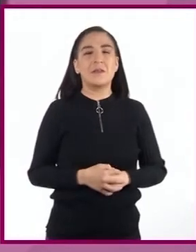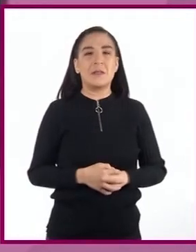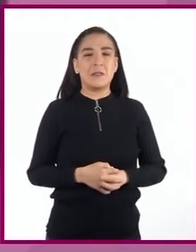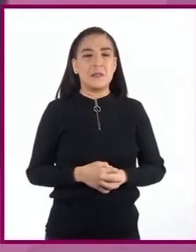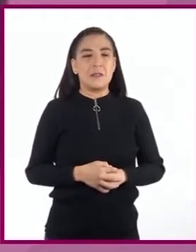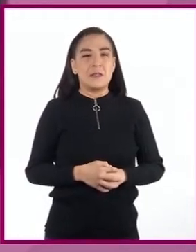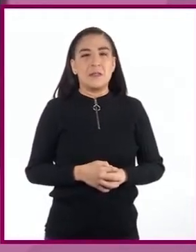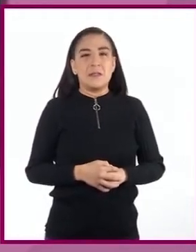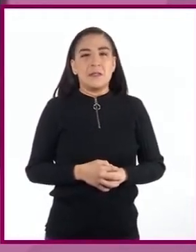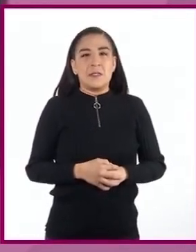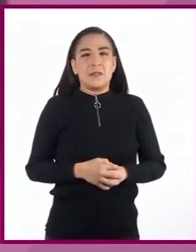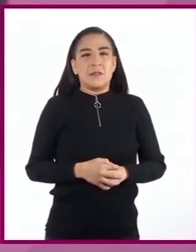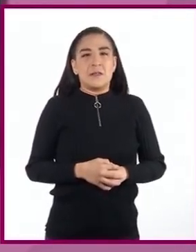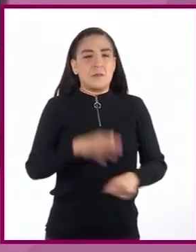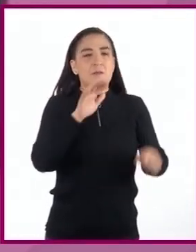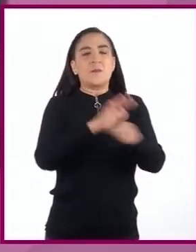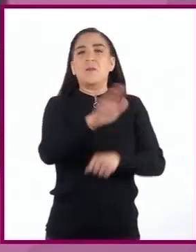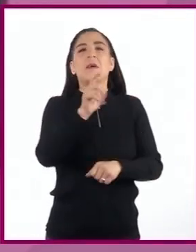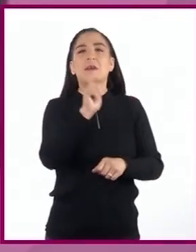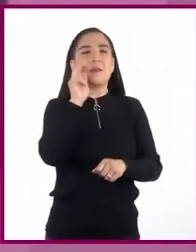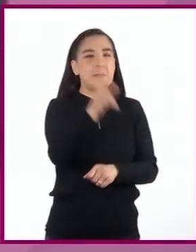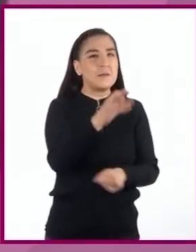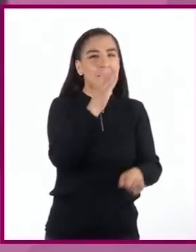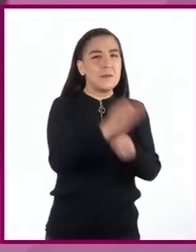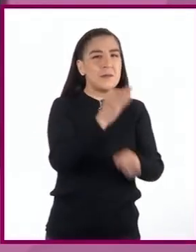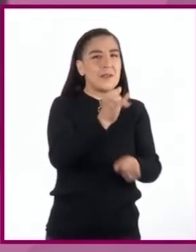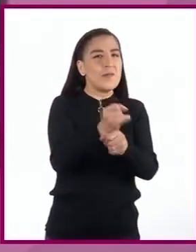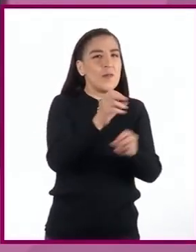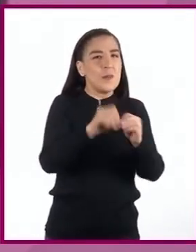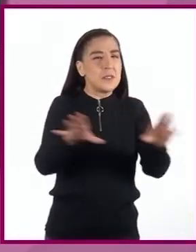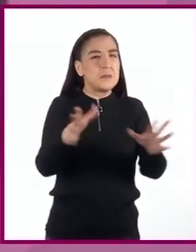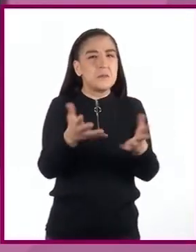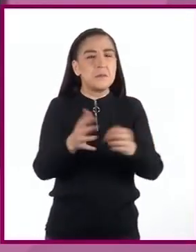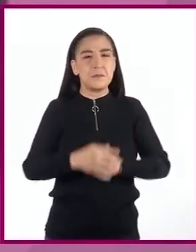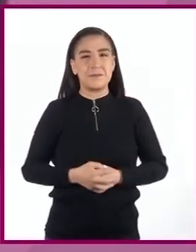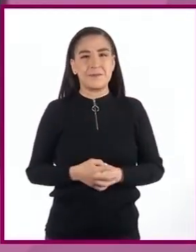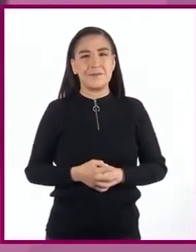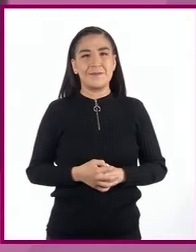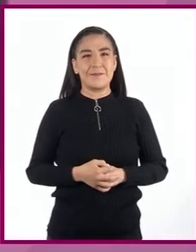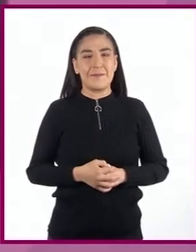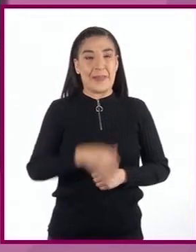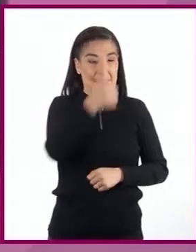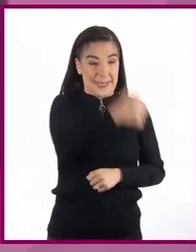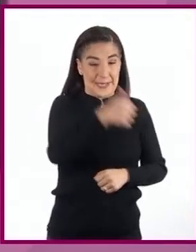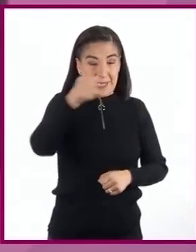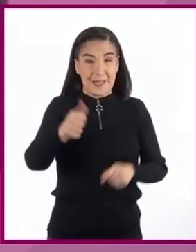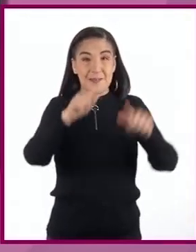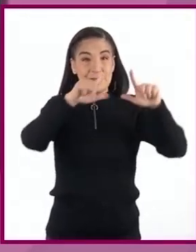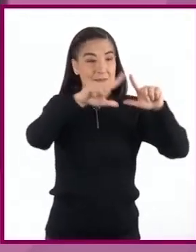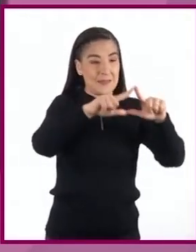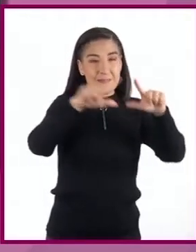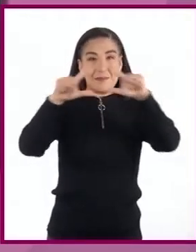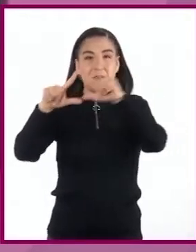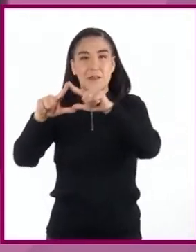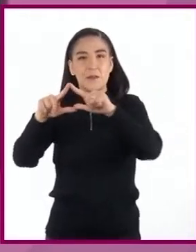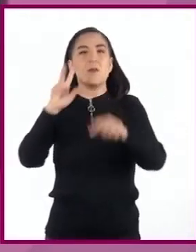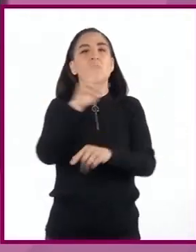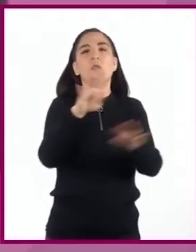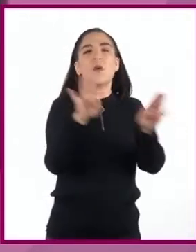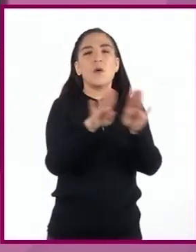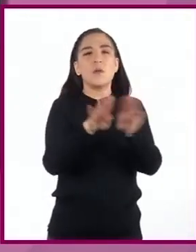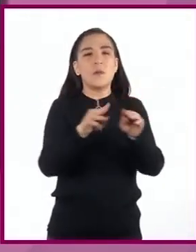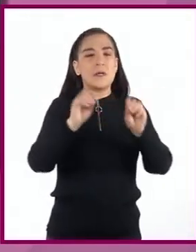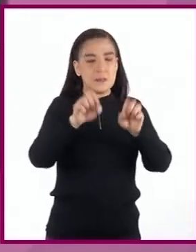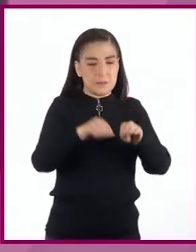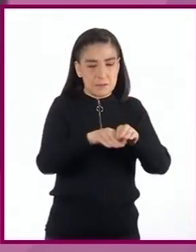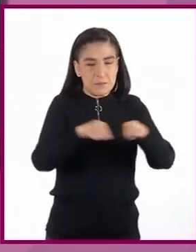¿Qué datos podemos observar en ellos? En este caso, en cada uno de los triángulos se pueden observar las medidas